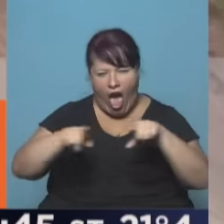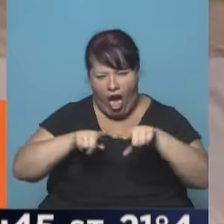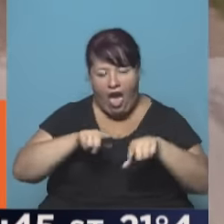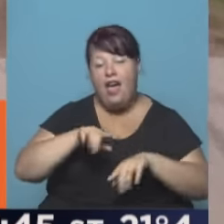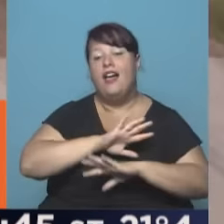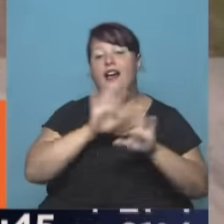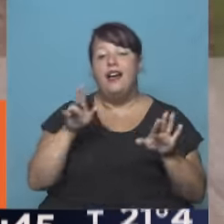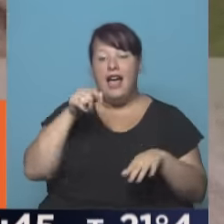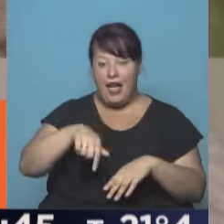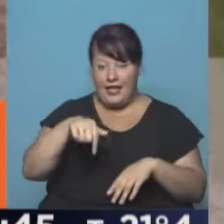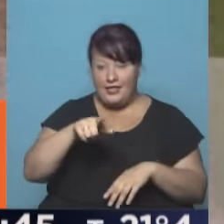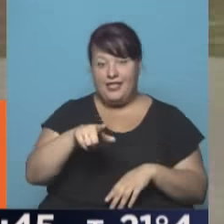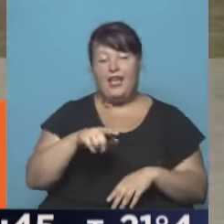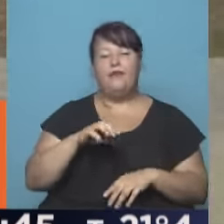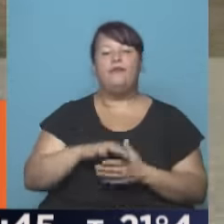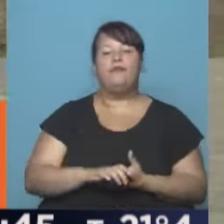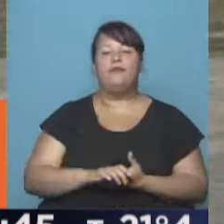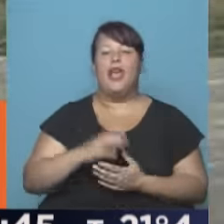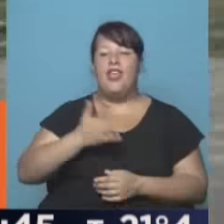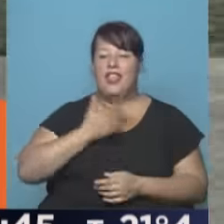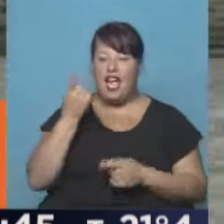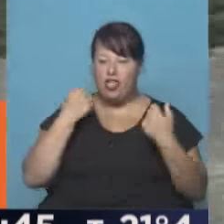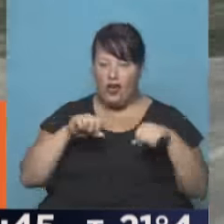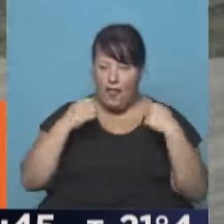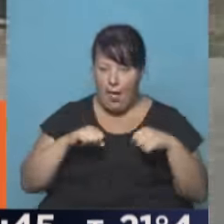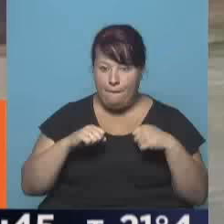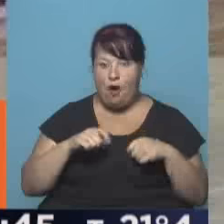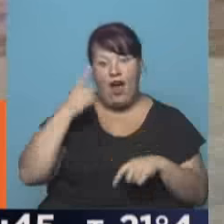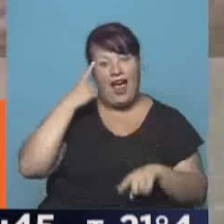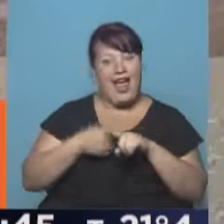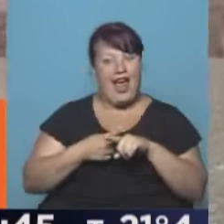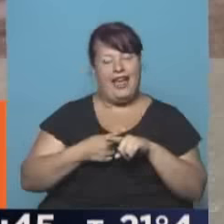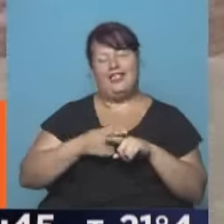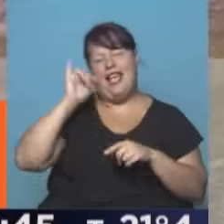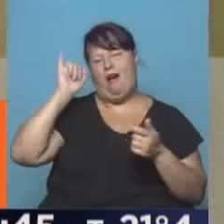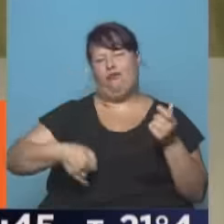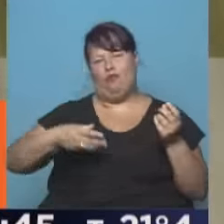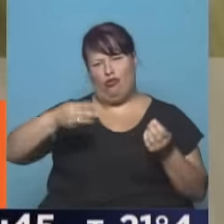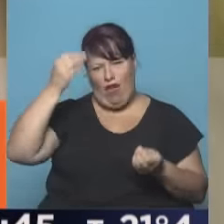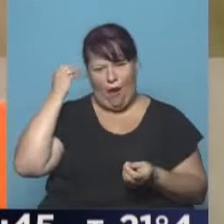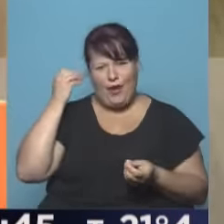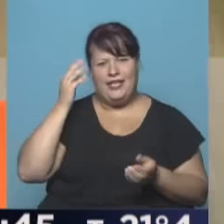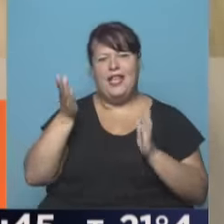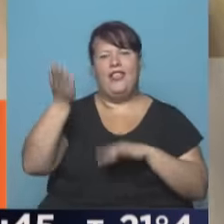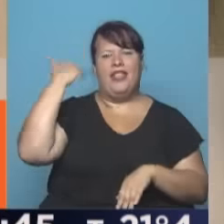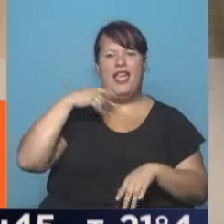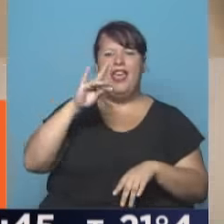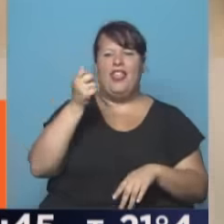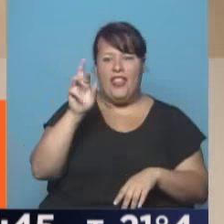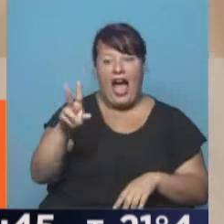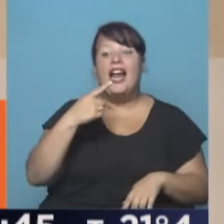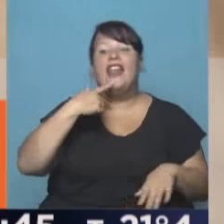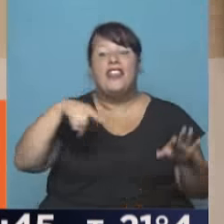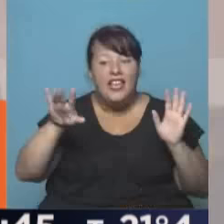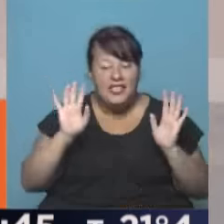quien, en este caso, Marc Coma, quien es el director deportivo y quien fue múltiple campeón de las ediciones de Dakar. Dicen